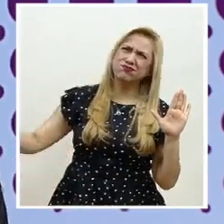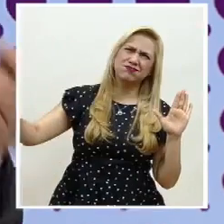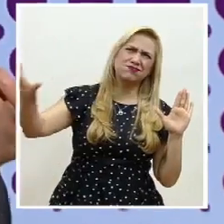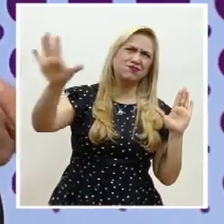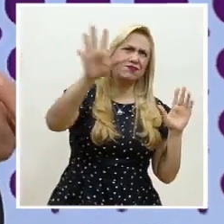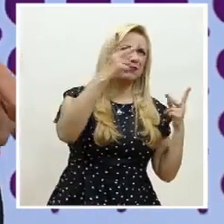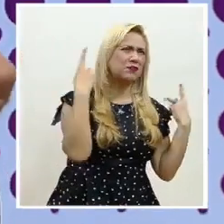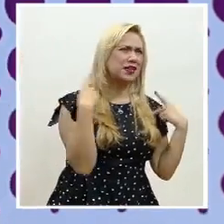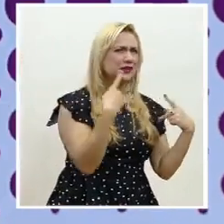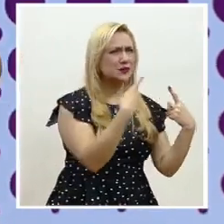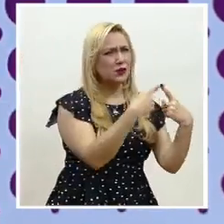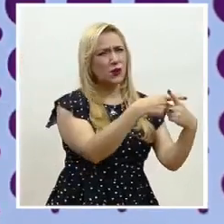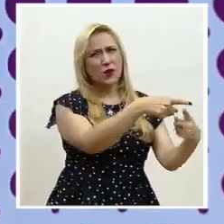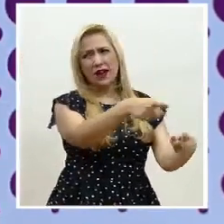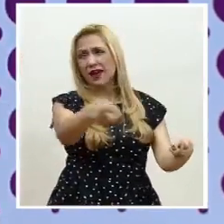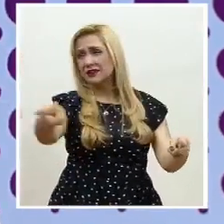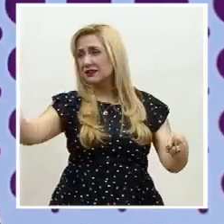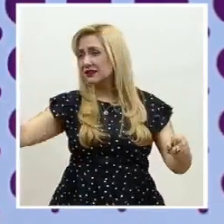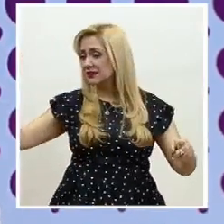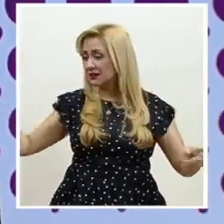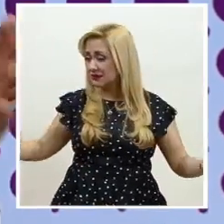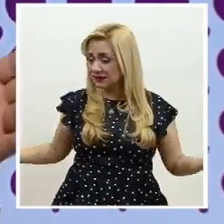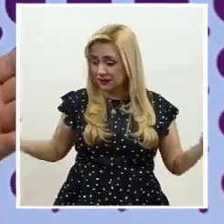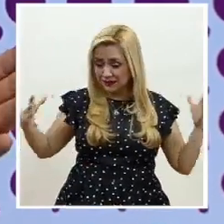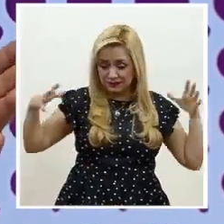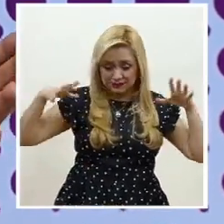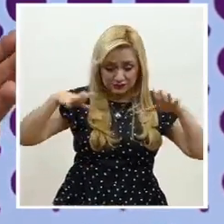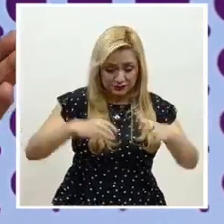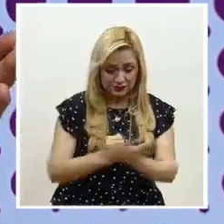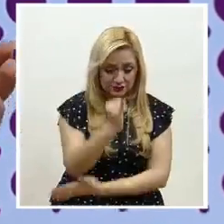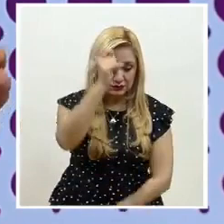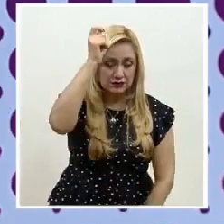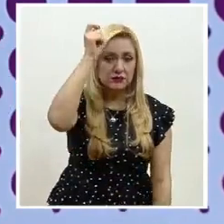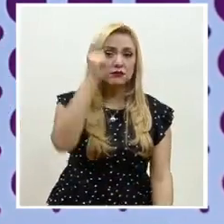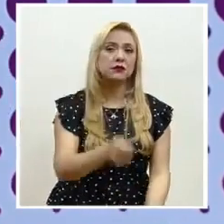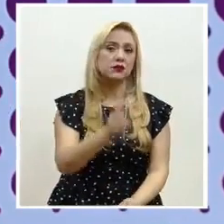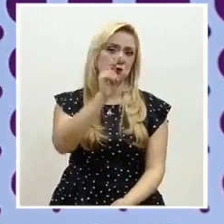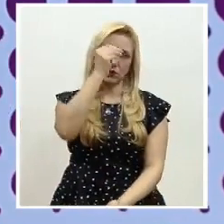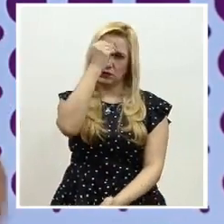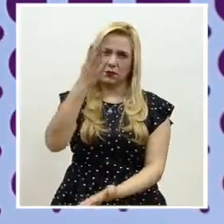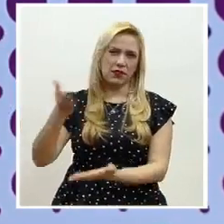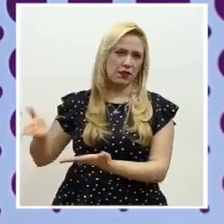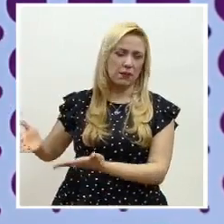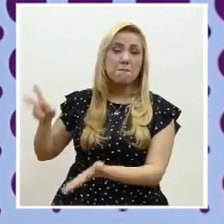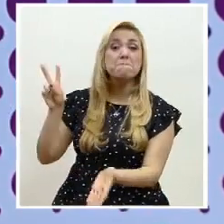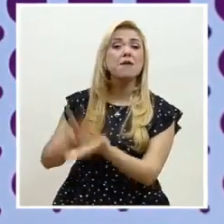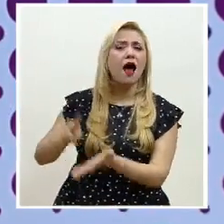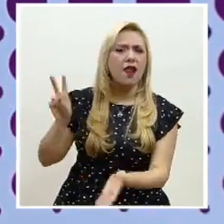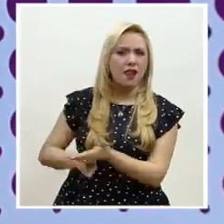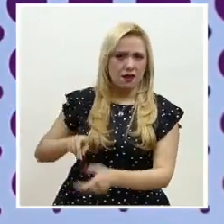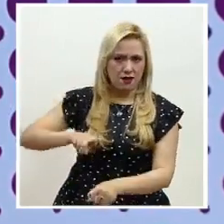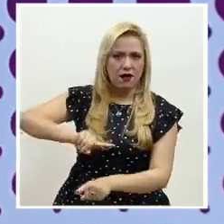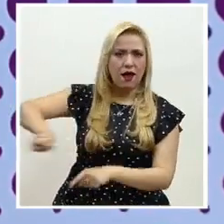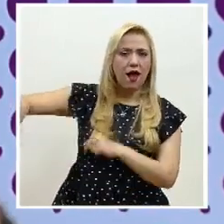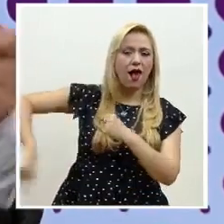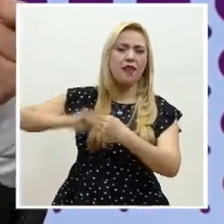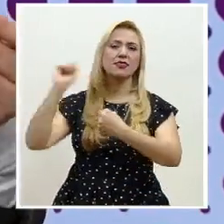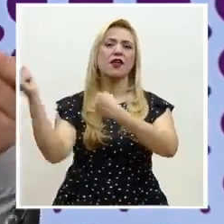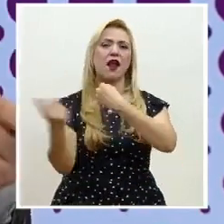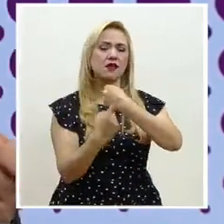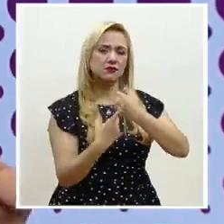que están presentes para la construcción de mil soluciones. Claro. Entonces yo creo que ese es el punto relevante, volver a